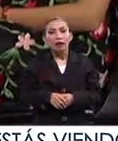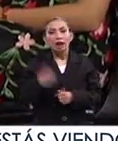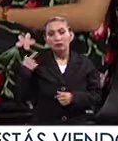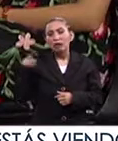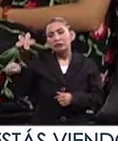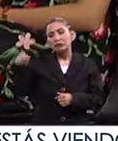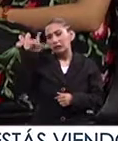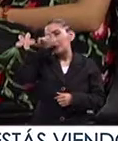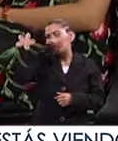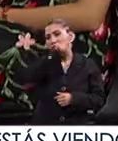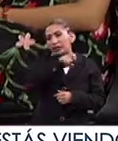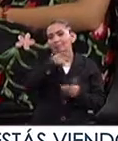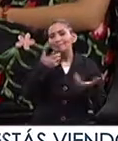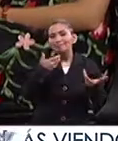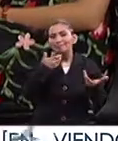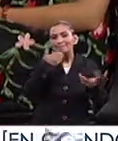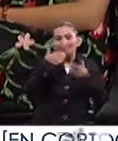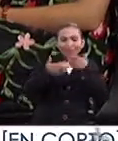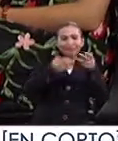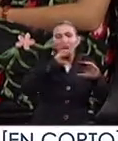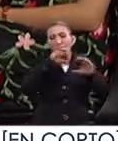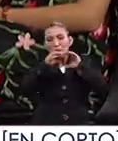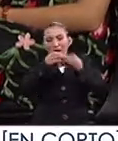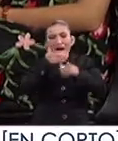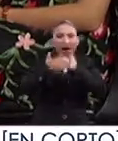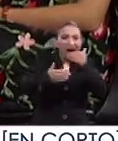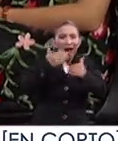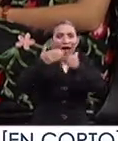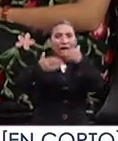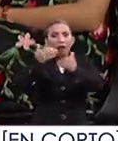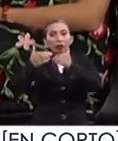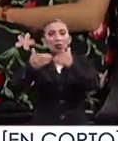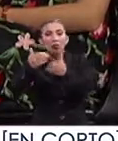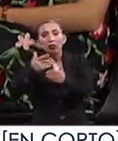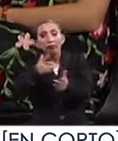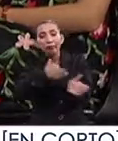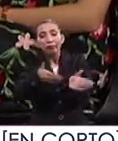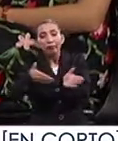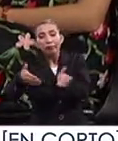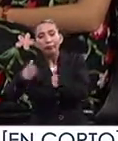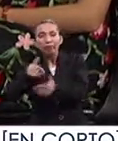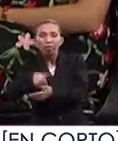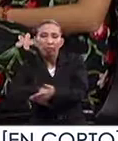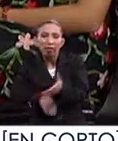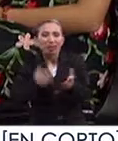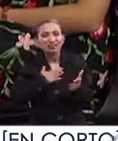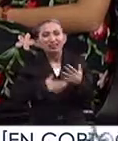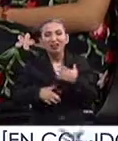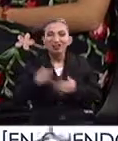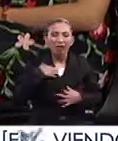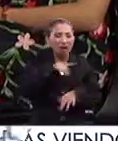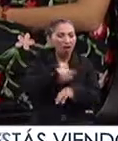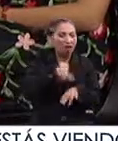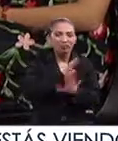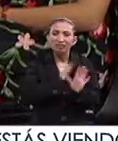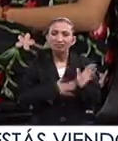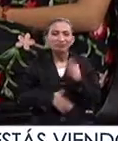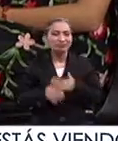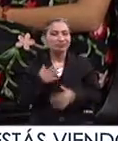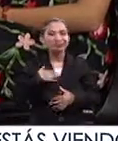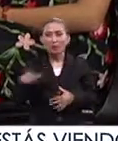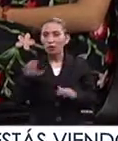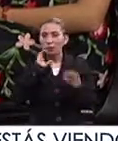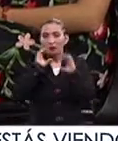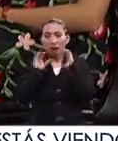le costaba trabajo de alguna manera seguir toda la velada, las horas que requiere